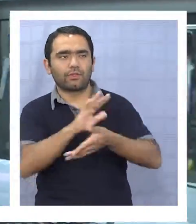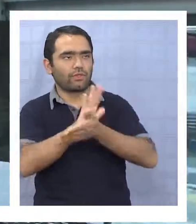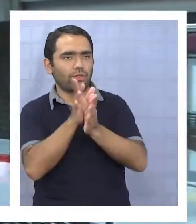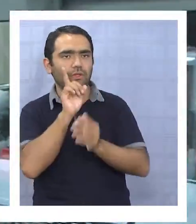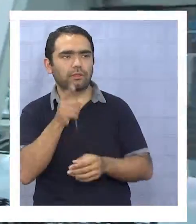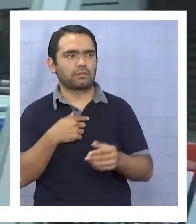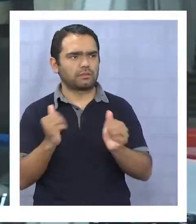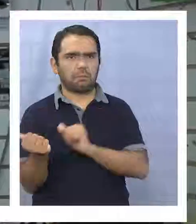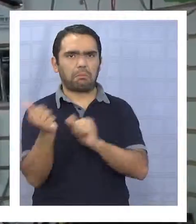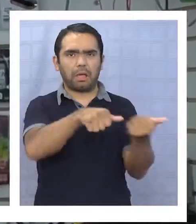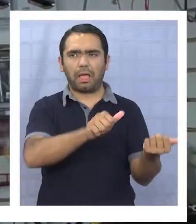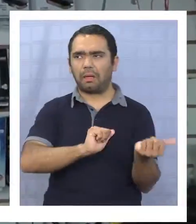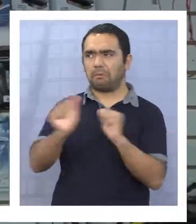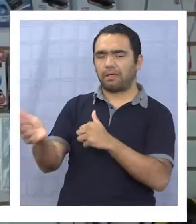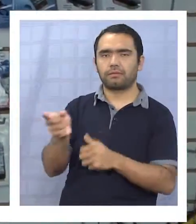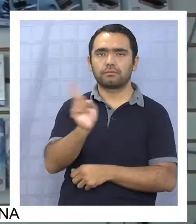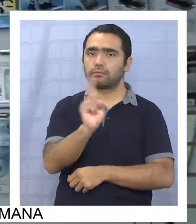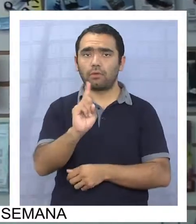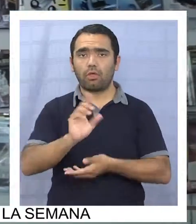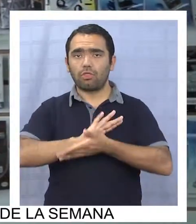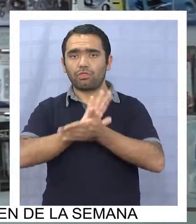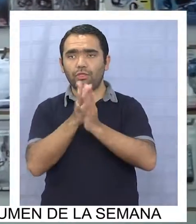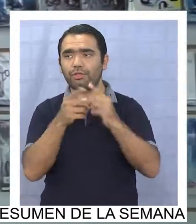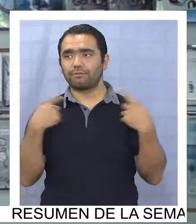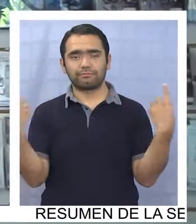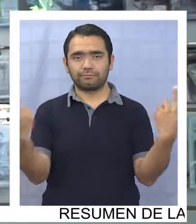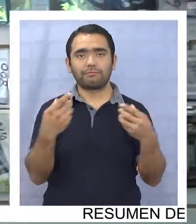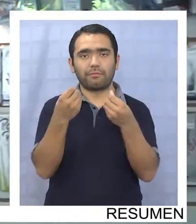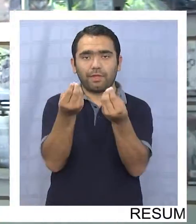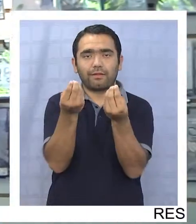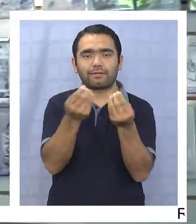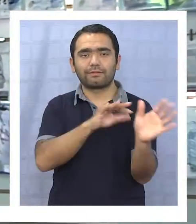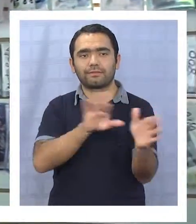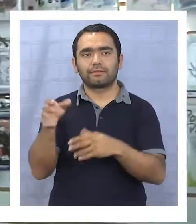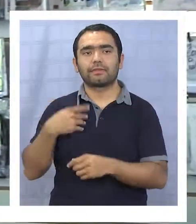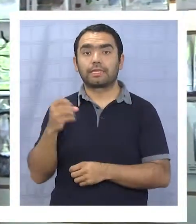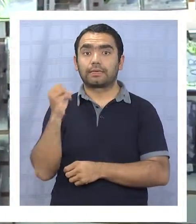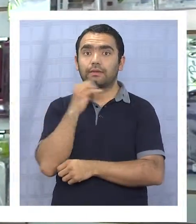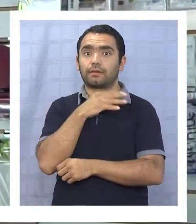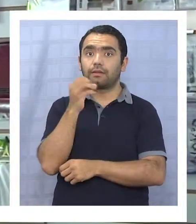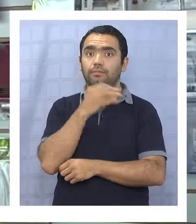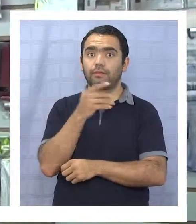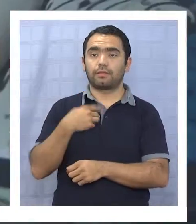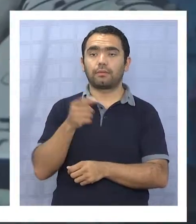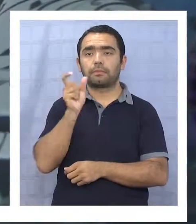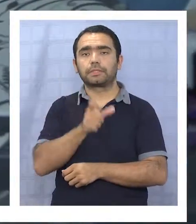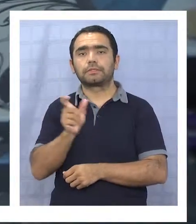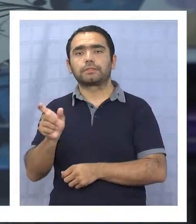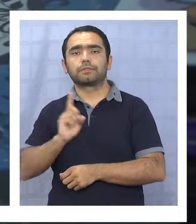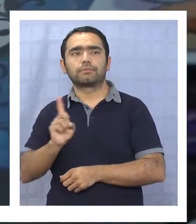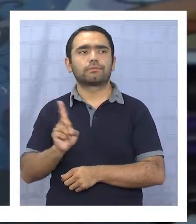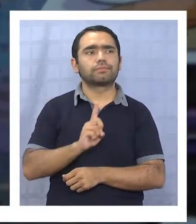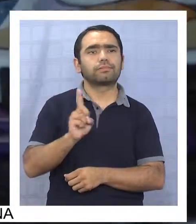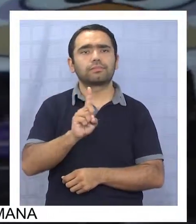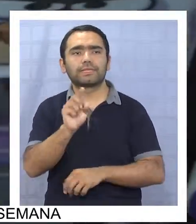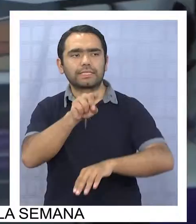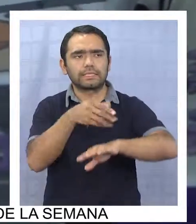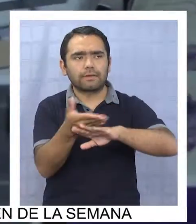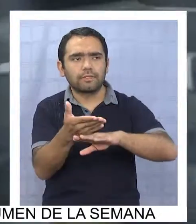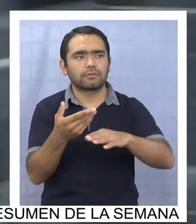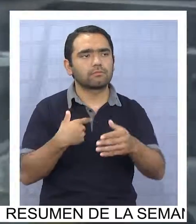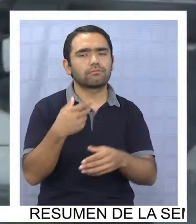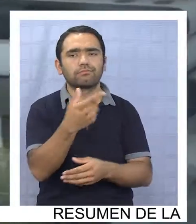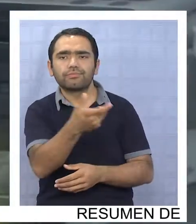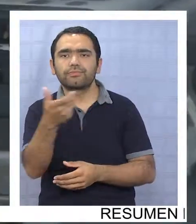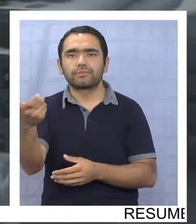al contrincante. Aquí para todos hay. La rapidez es uno de los motivos que llevan a los clientes a optar por